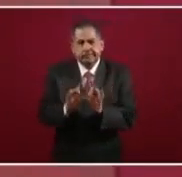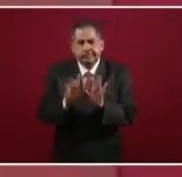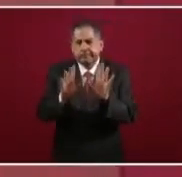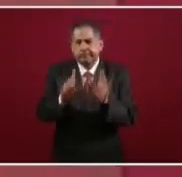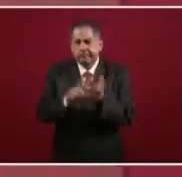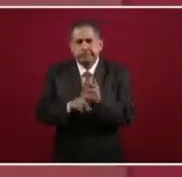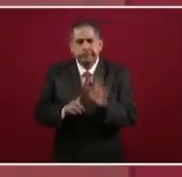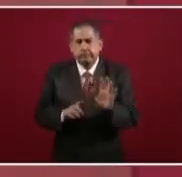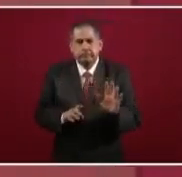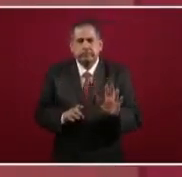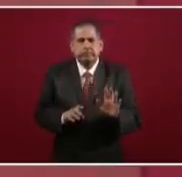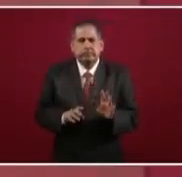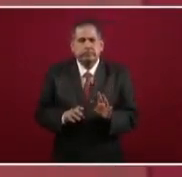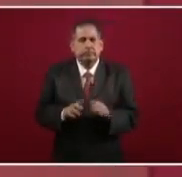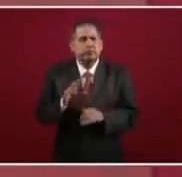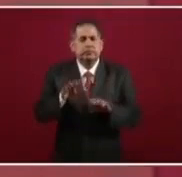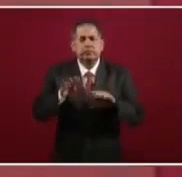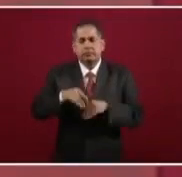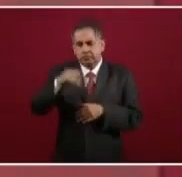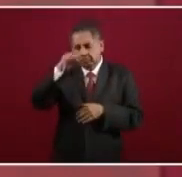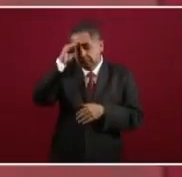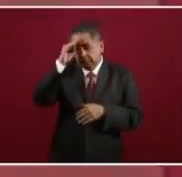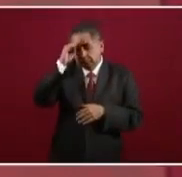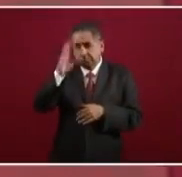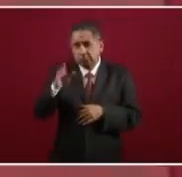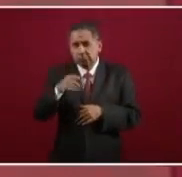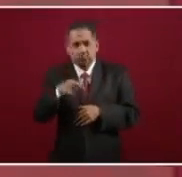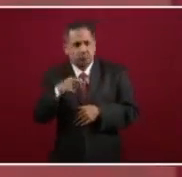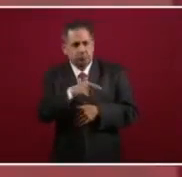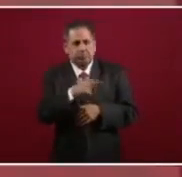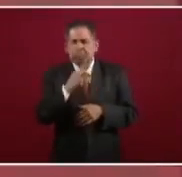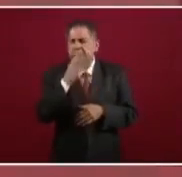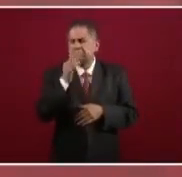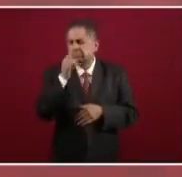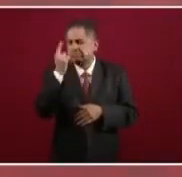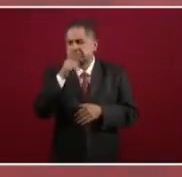este se pensó que no iba a tener